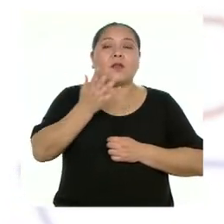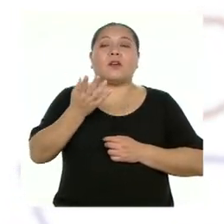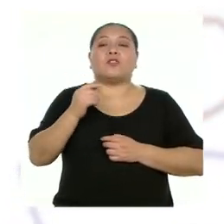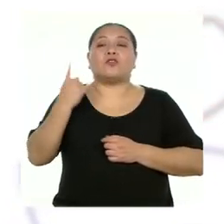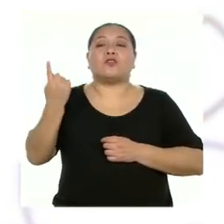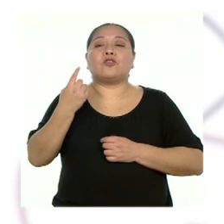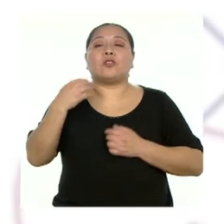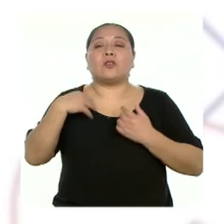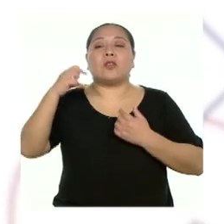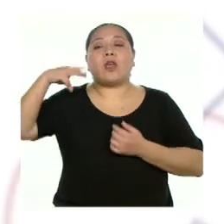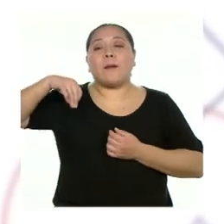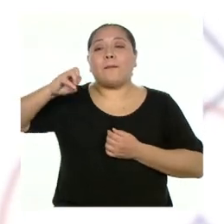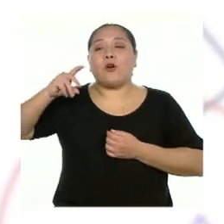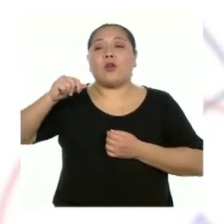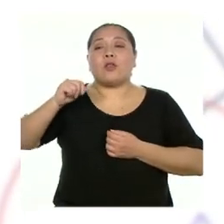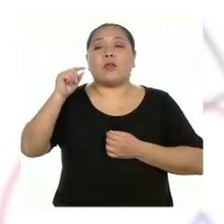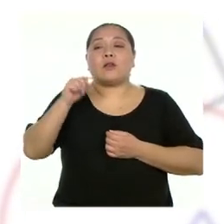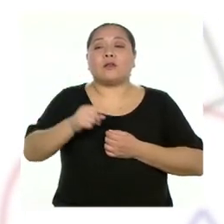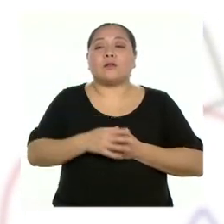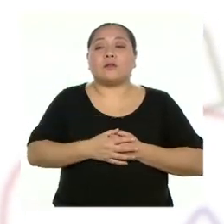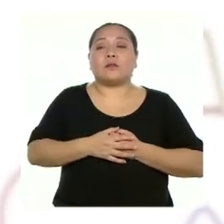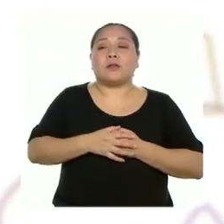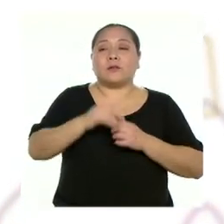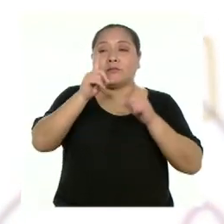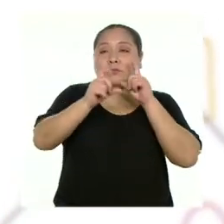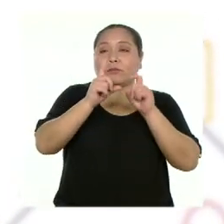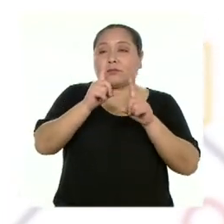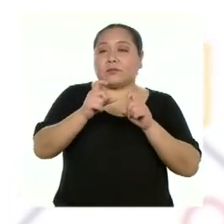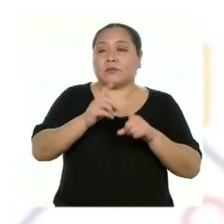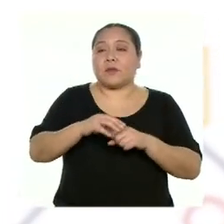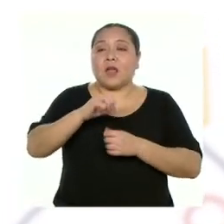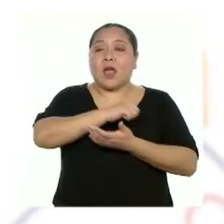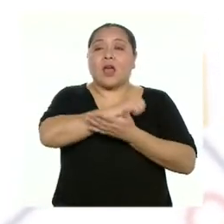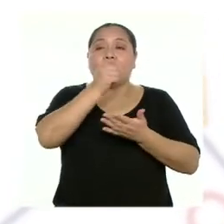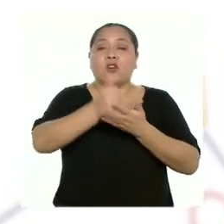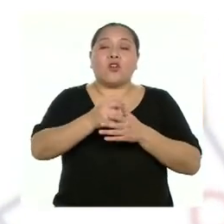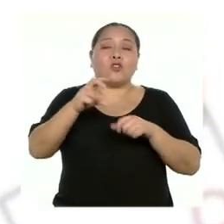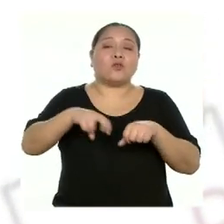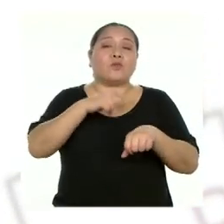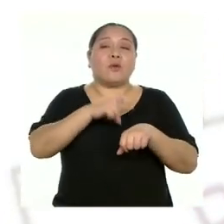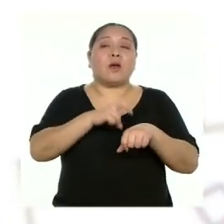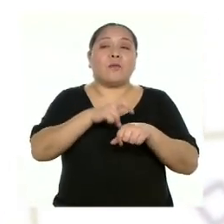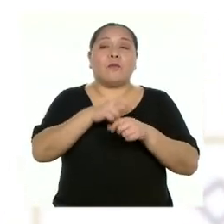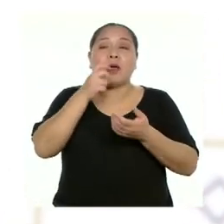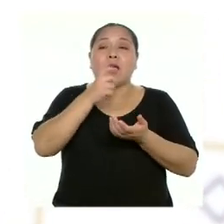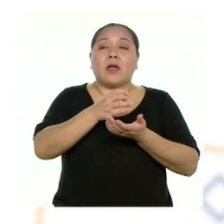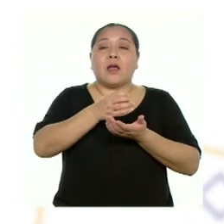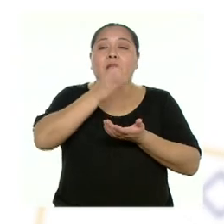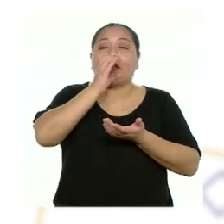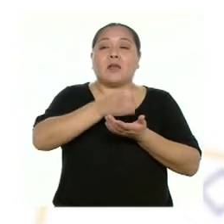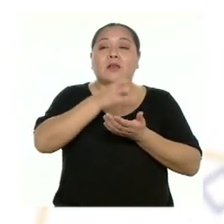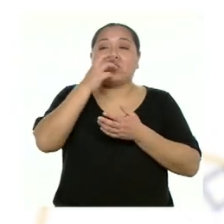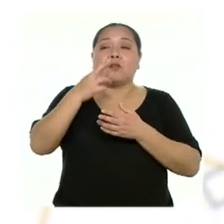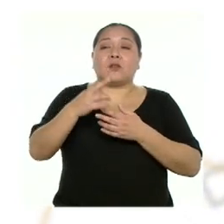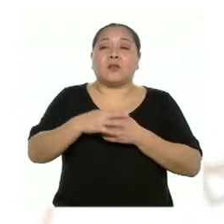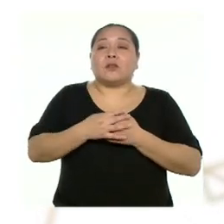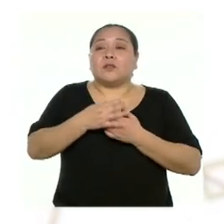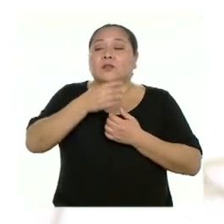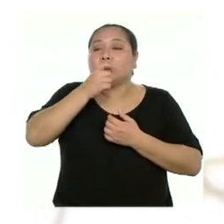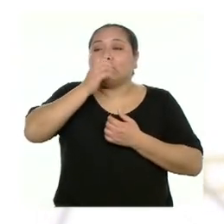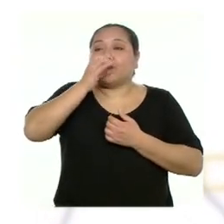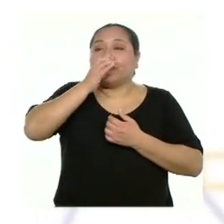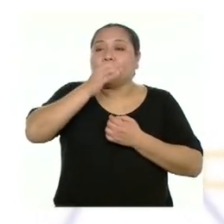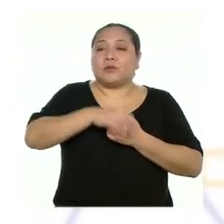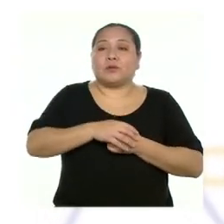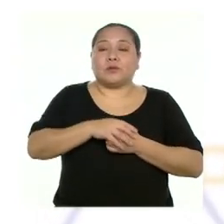comida usual de nuestros encuestados es arroz, papa, guiso y refresco. Con solo esas medidas podemos